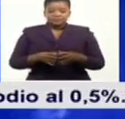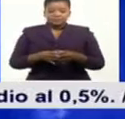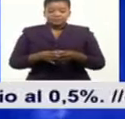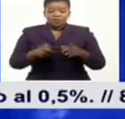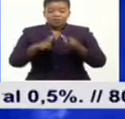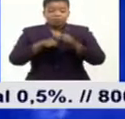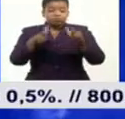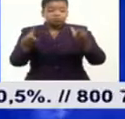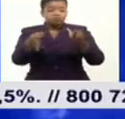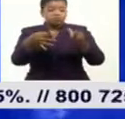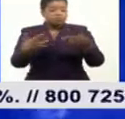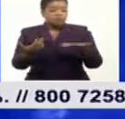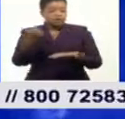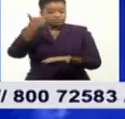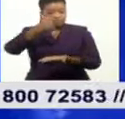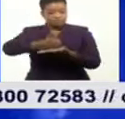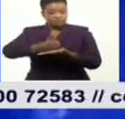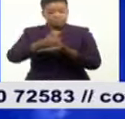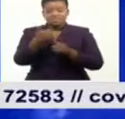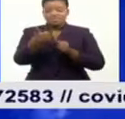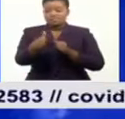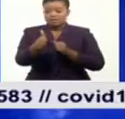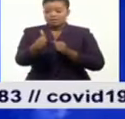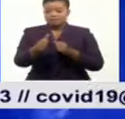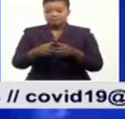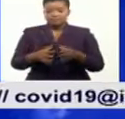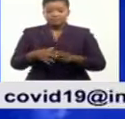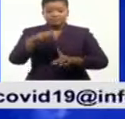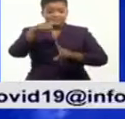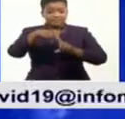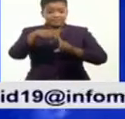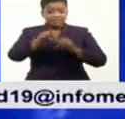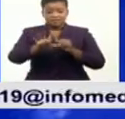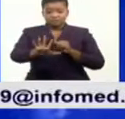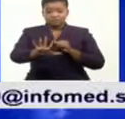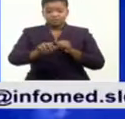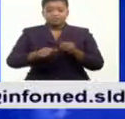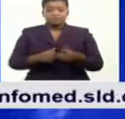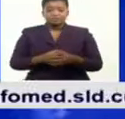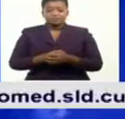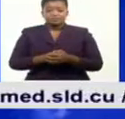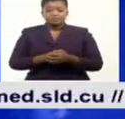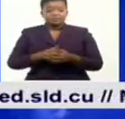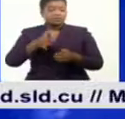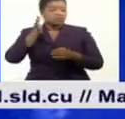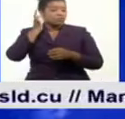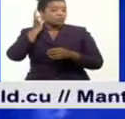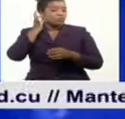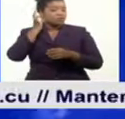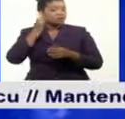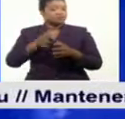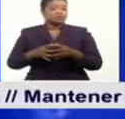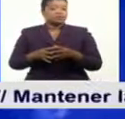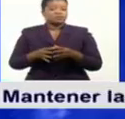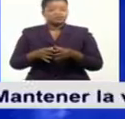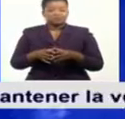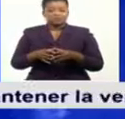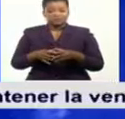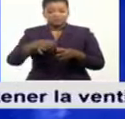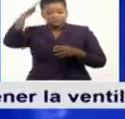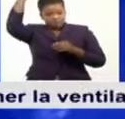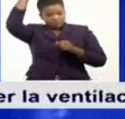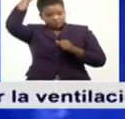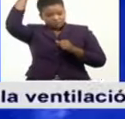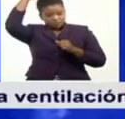municipio de Santi Espíritu con 10, Trinidad 5, Fomento, Tahuasco y Jatibonico con 3